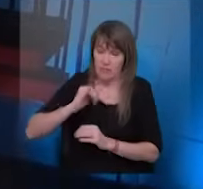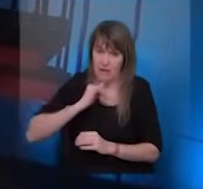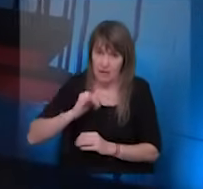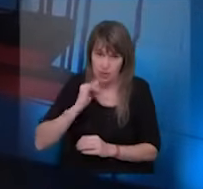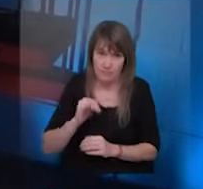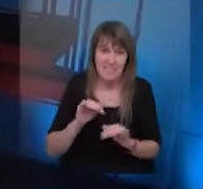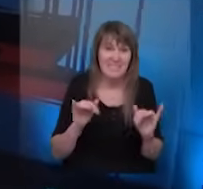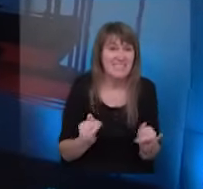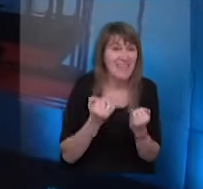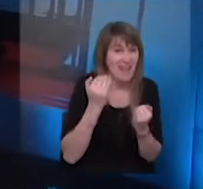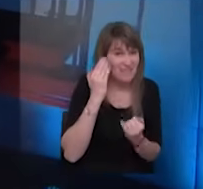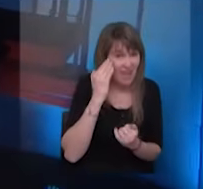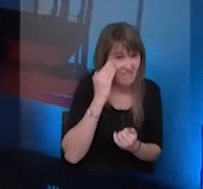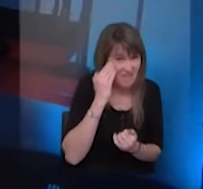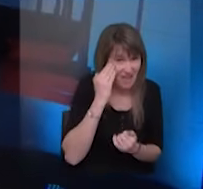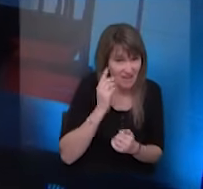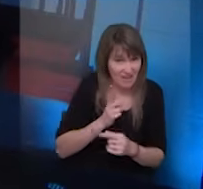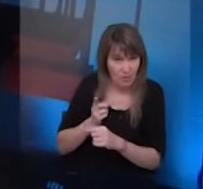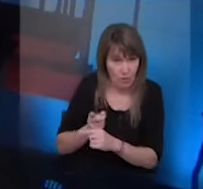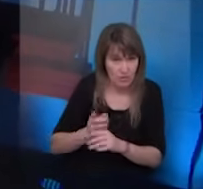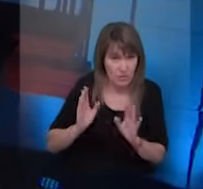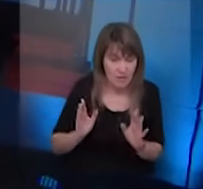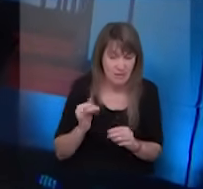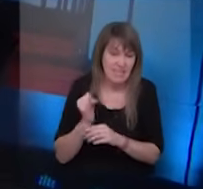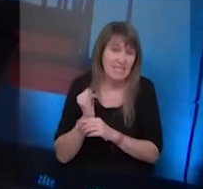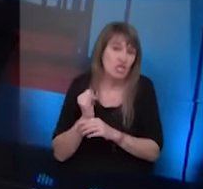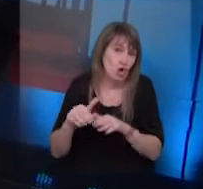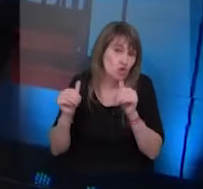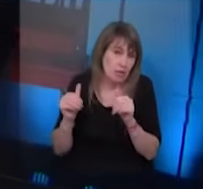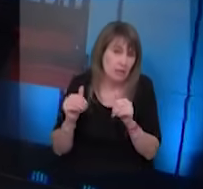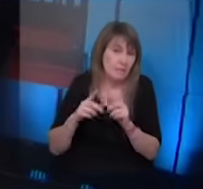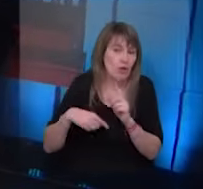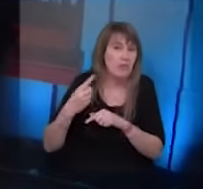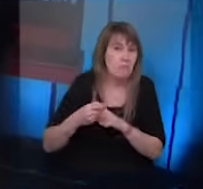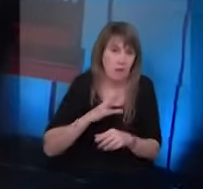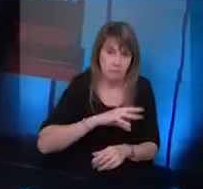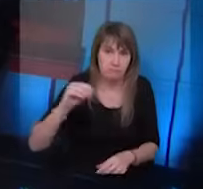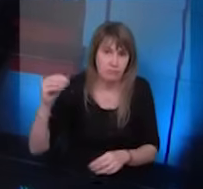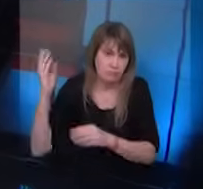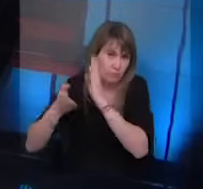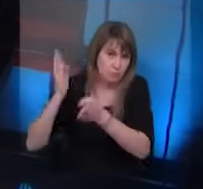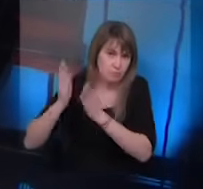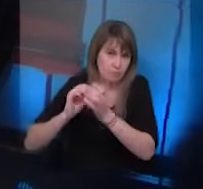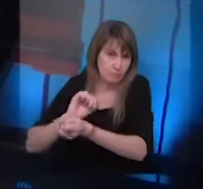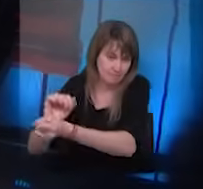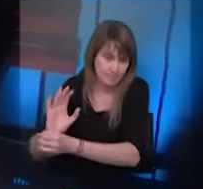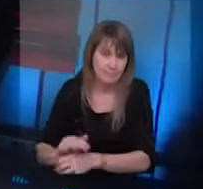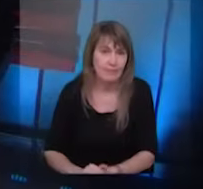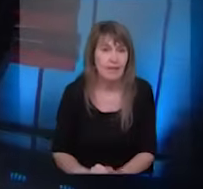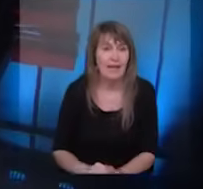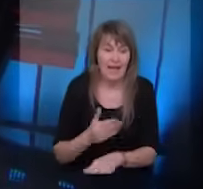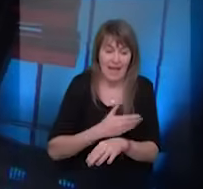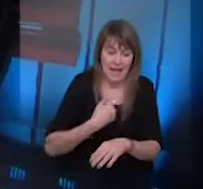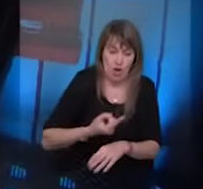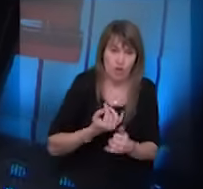sabían este hasta ese momento si era inocente después cayó como una andanada todo no después dice Bueno